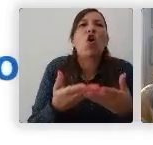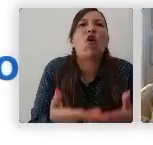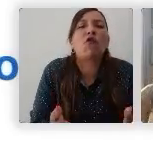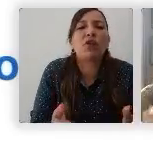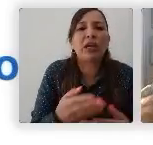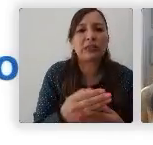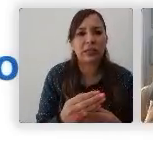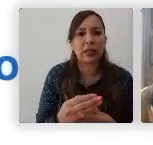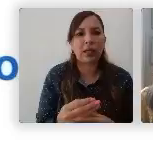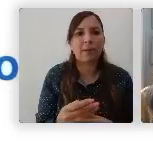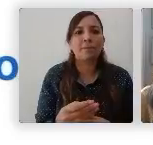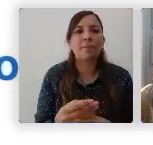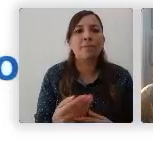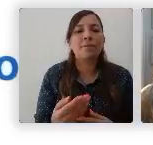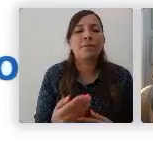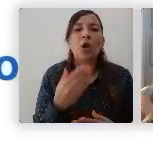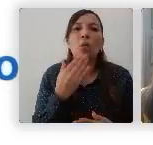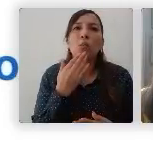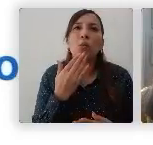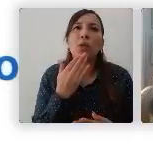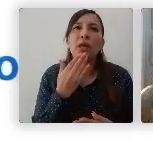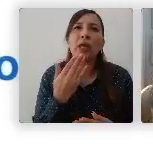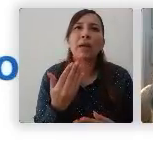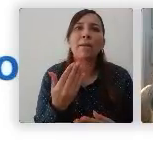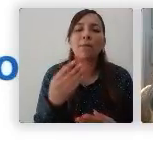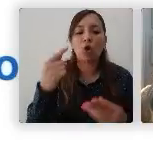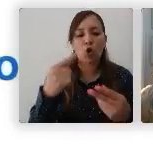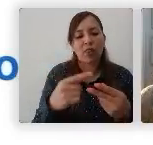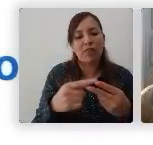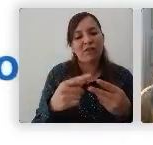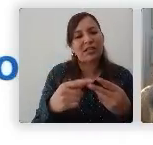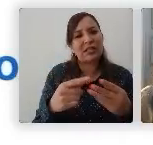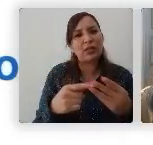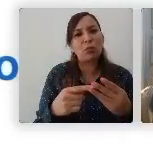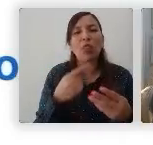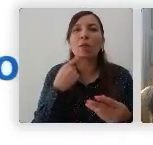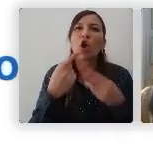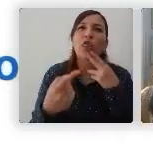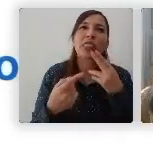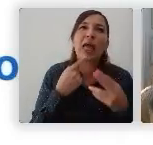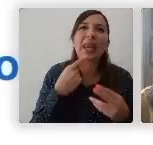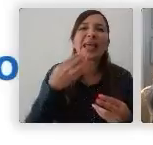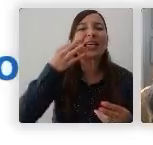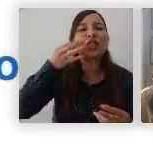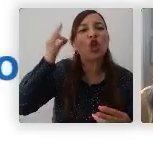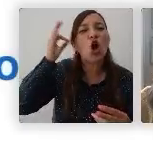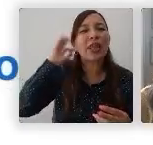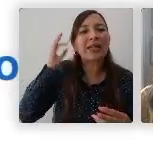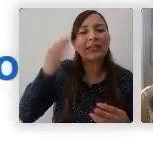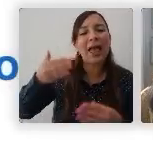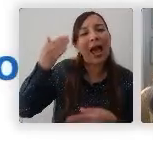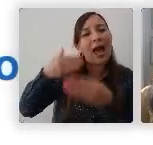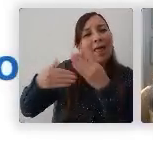elementos diferenciales en nuestra comunidad con otras comunidades algunas historias es importante también los testimonios